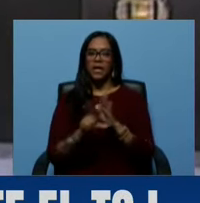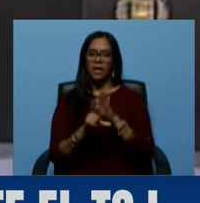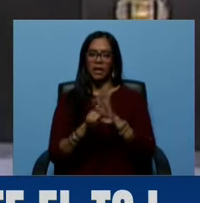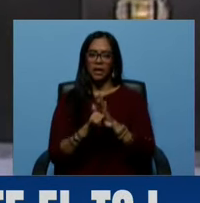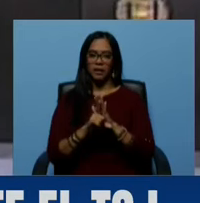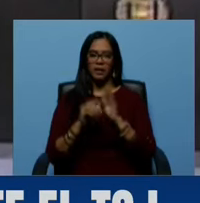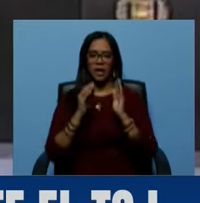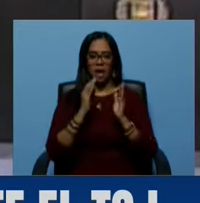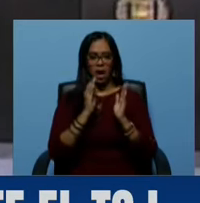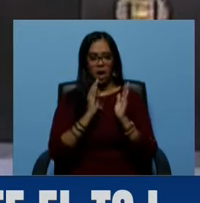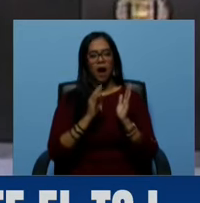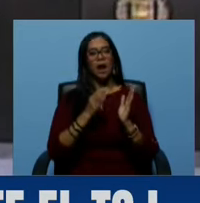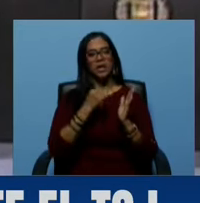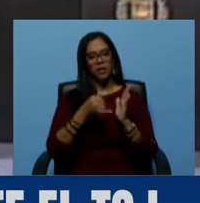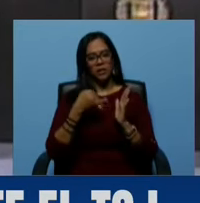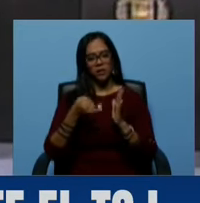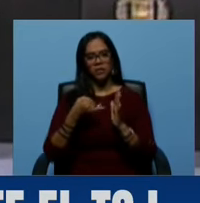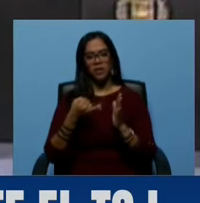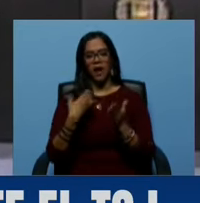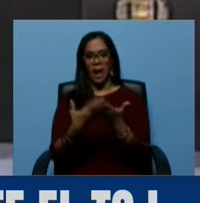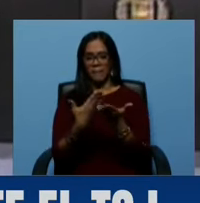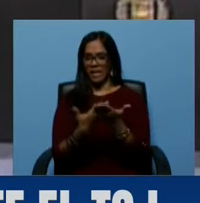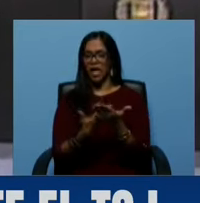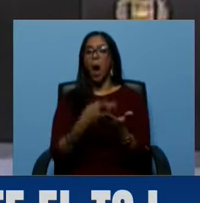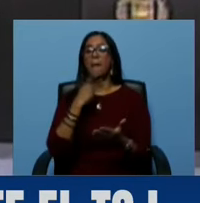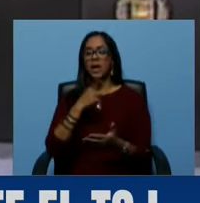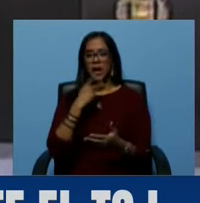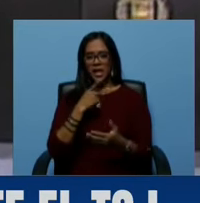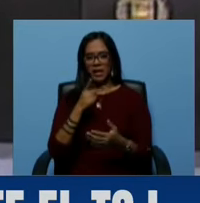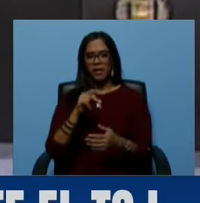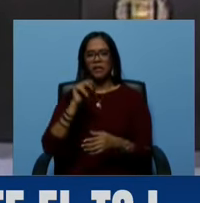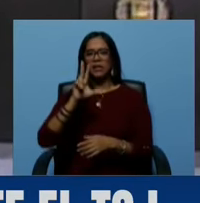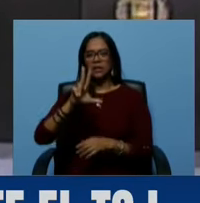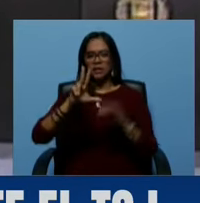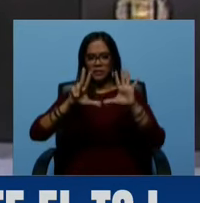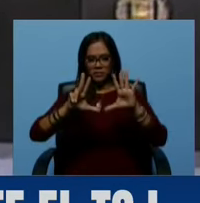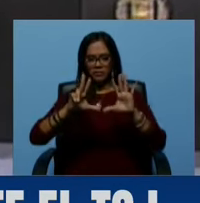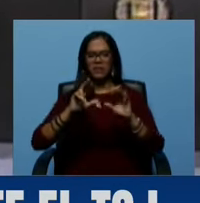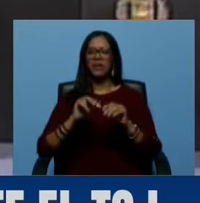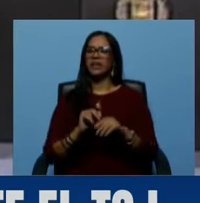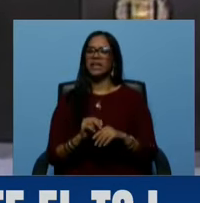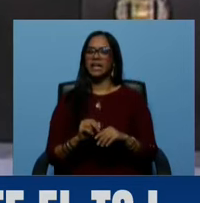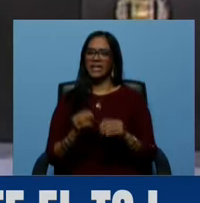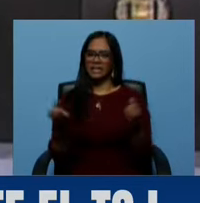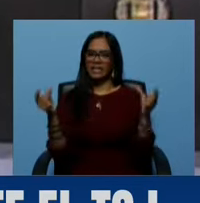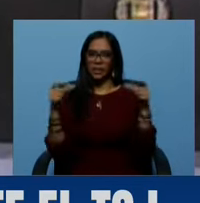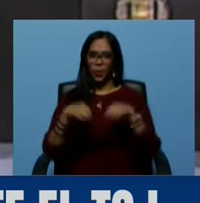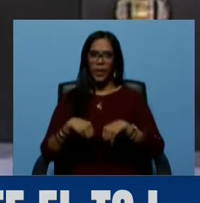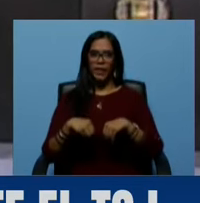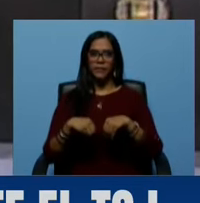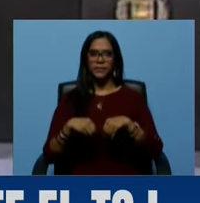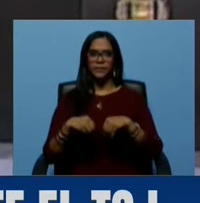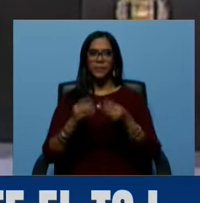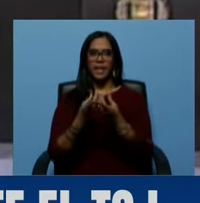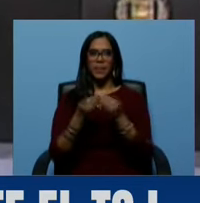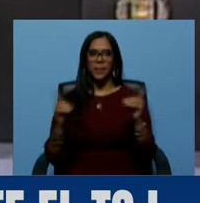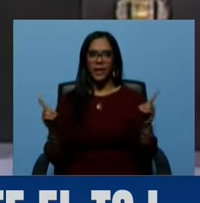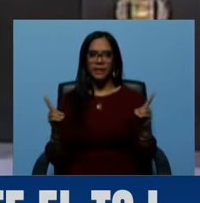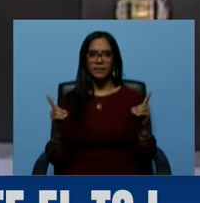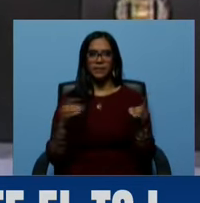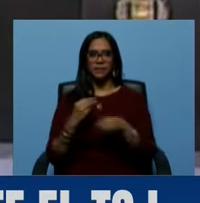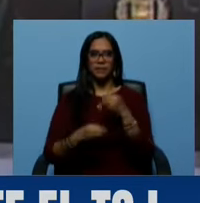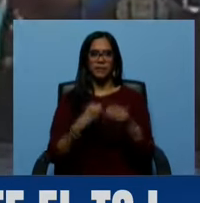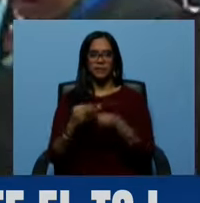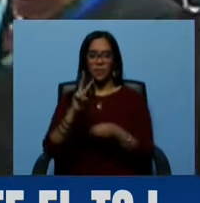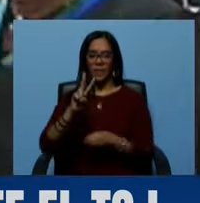las organizaciones con fines políticos, las 38. Recordemos que en esta cita con la democracia que se desarrolló en nuestro país el 28 de